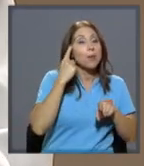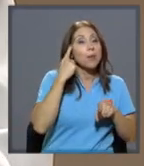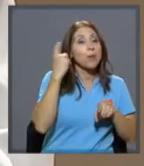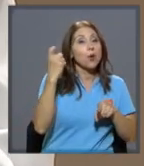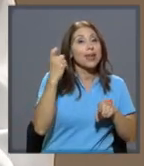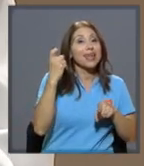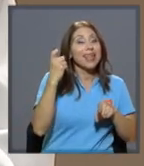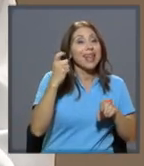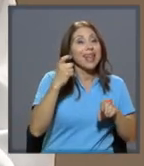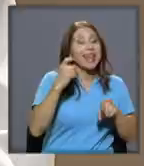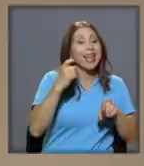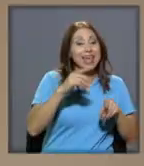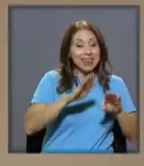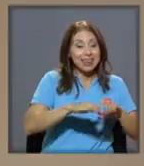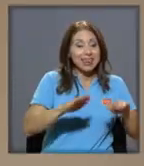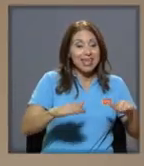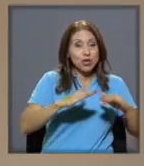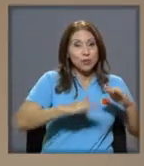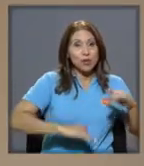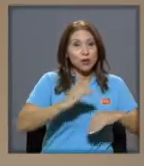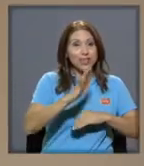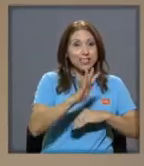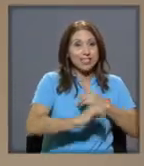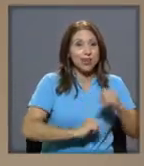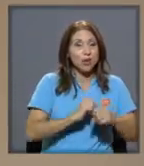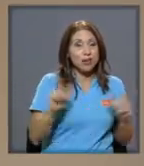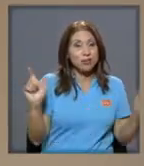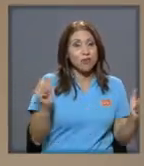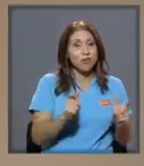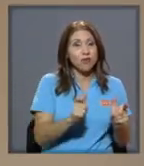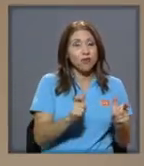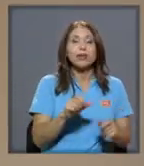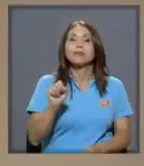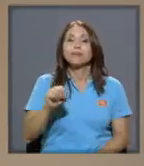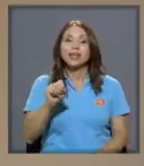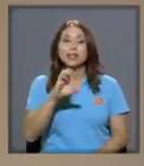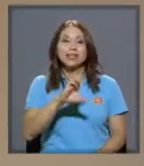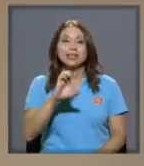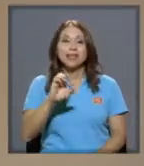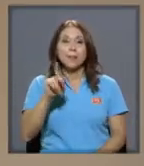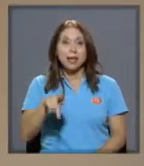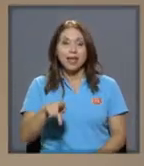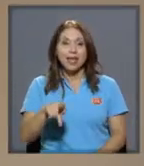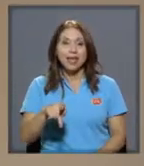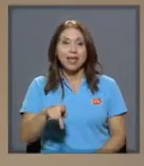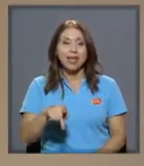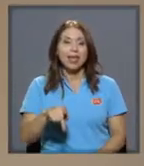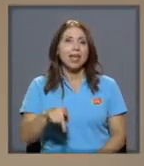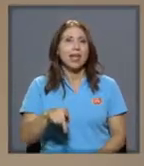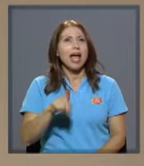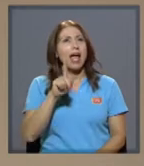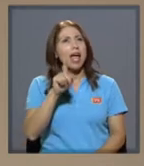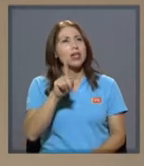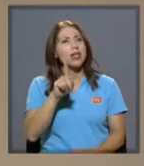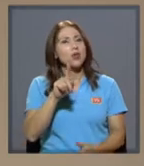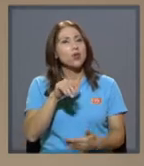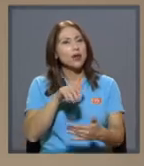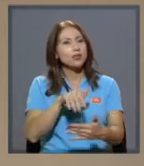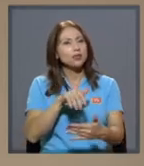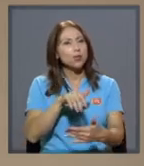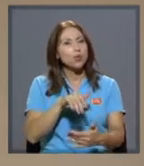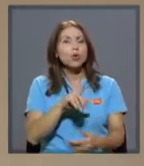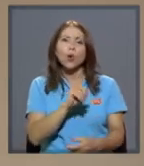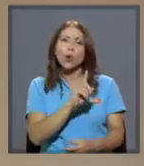de 5 años. Claro, hay un estudio del CCP, digamos, no estudio el CCP, sino en el que el